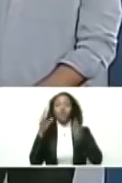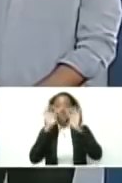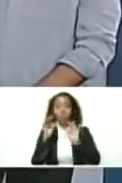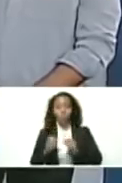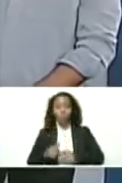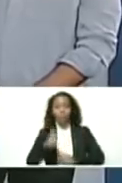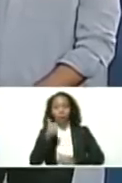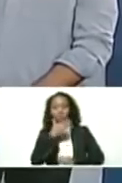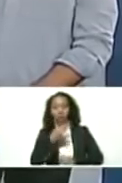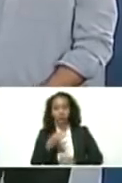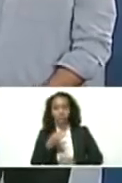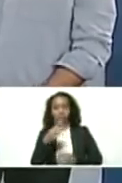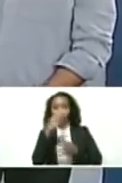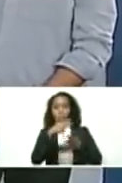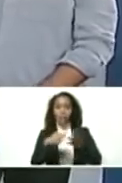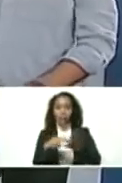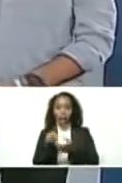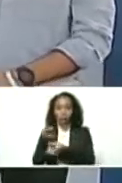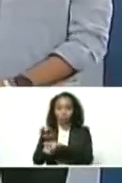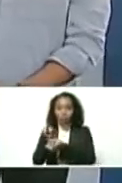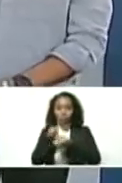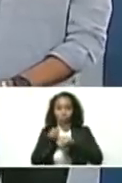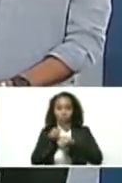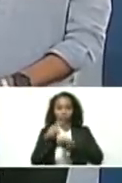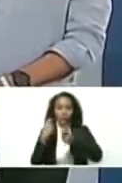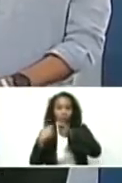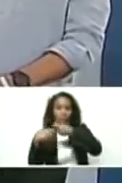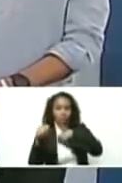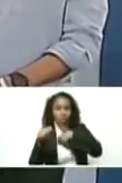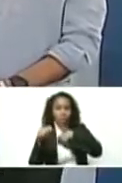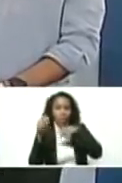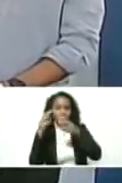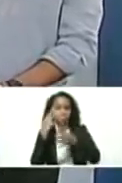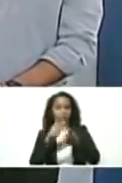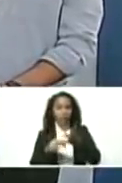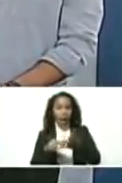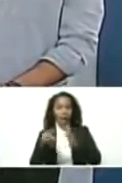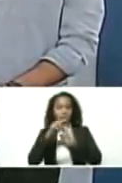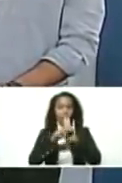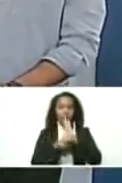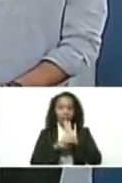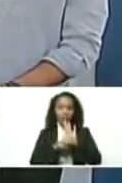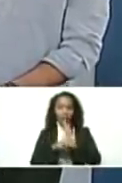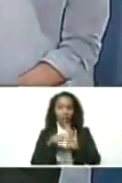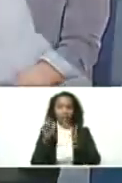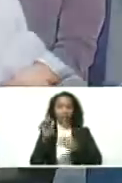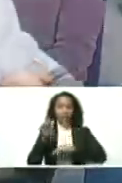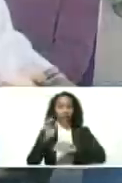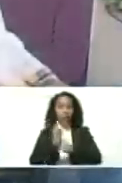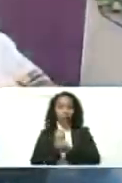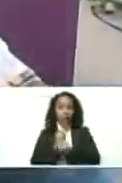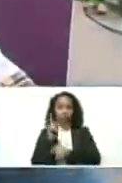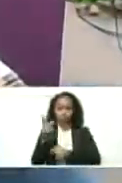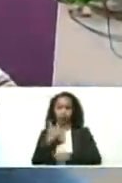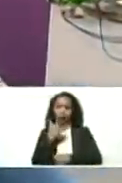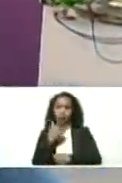del producto y el cobro de la venta del producto a nivel tecnológico. Tú estás en tu casa,